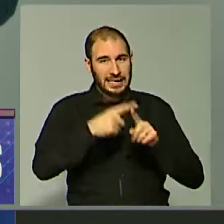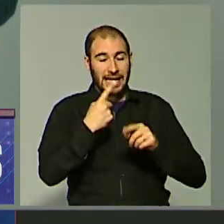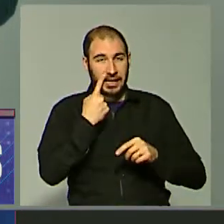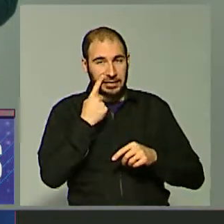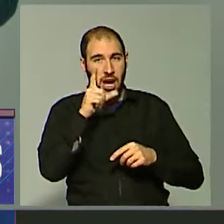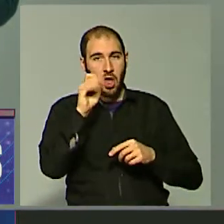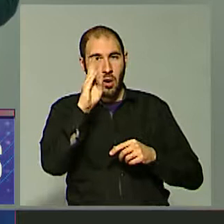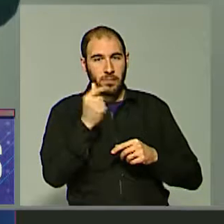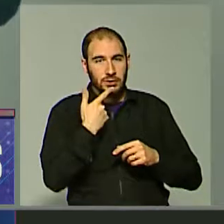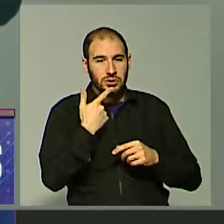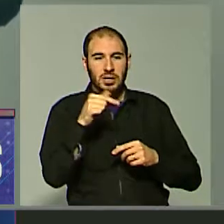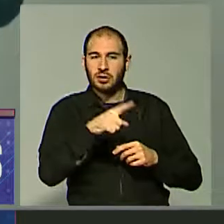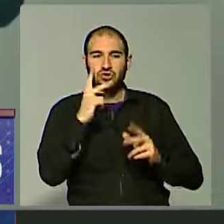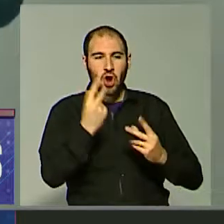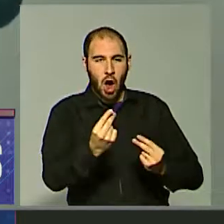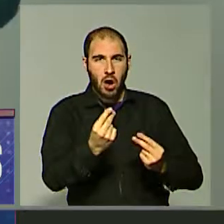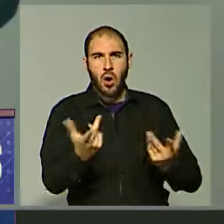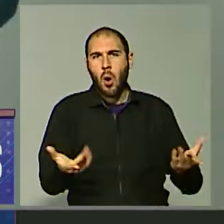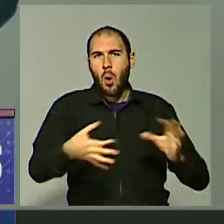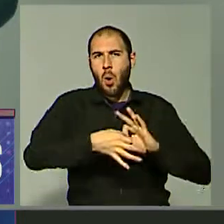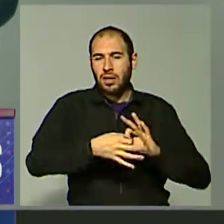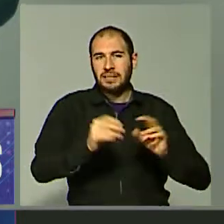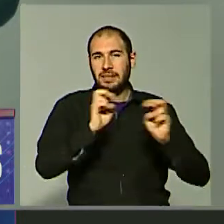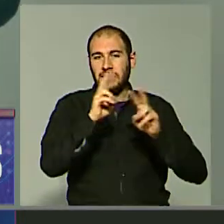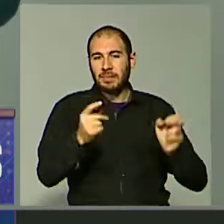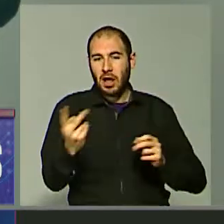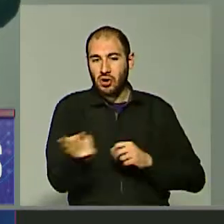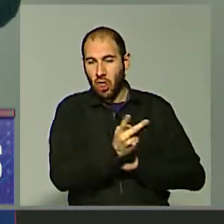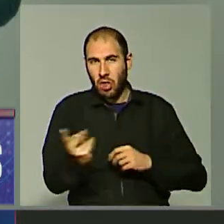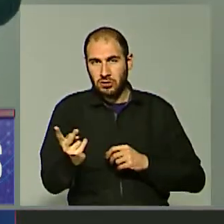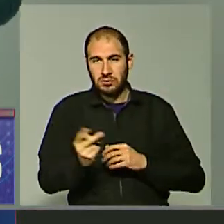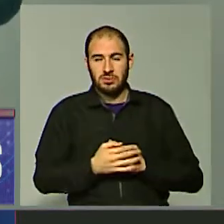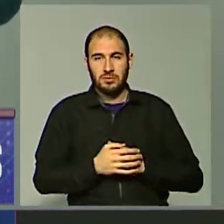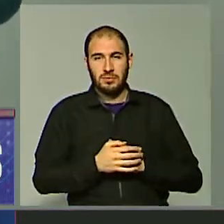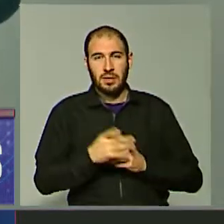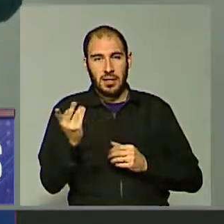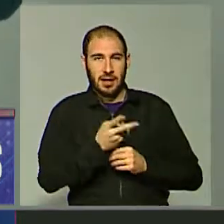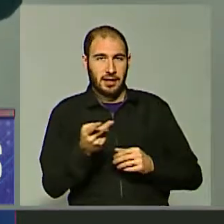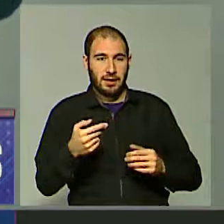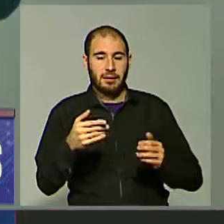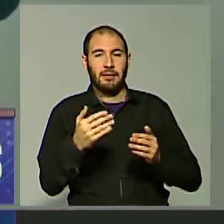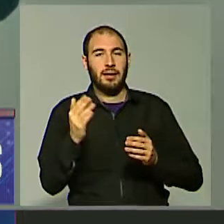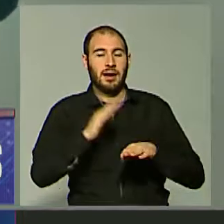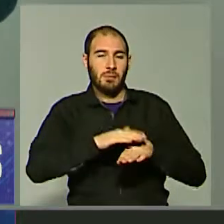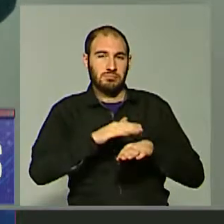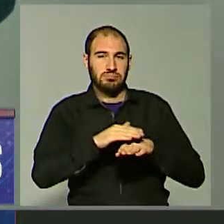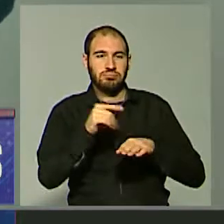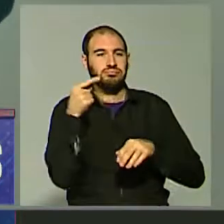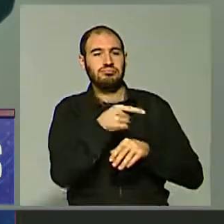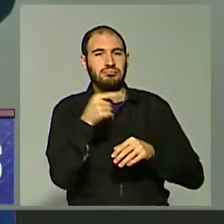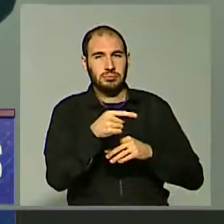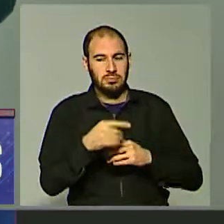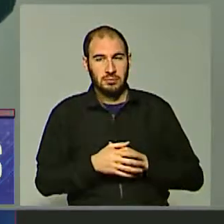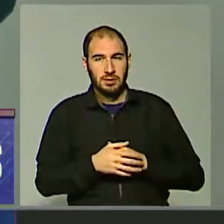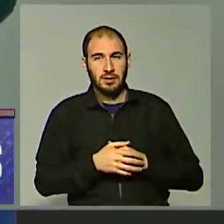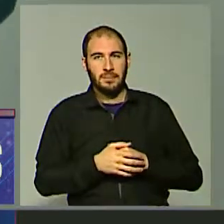intendente Luis Lobos la posibilidad de unificar las causas que de algún modo tiene en sus espaldas y que lo están siendo juzgados